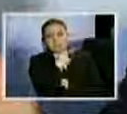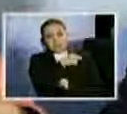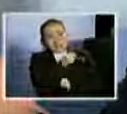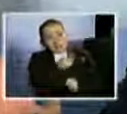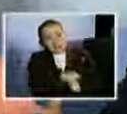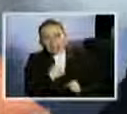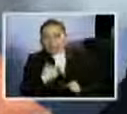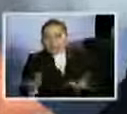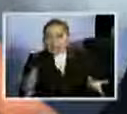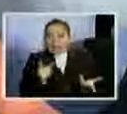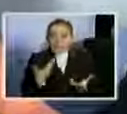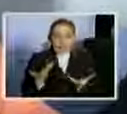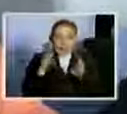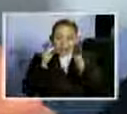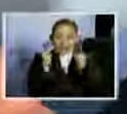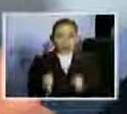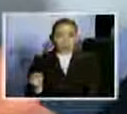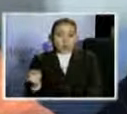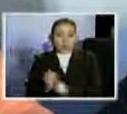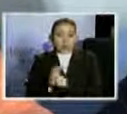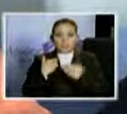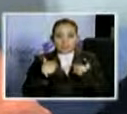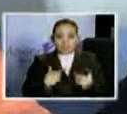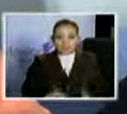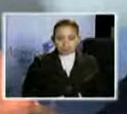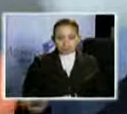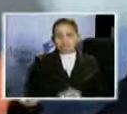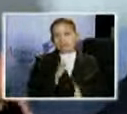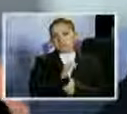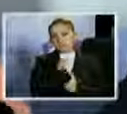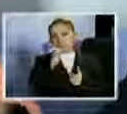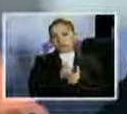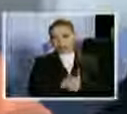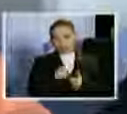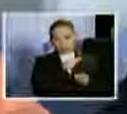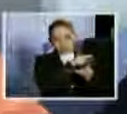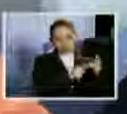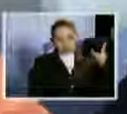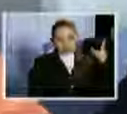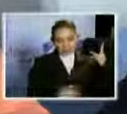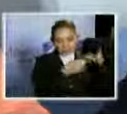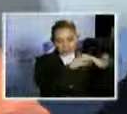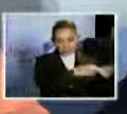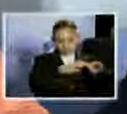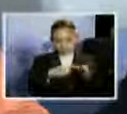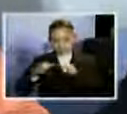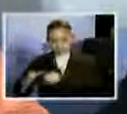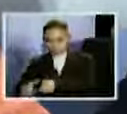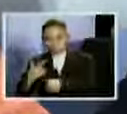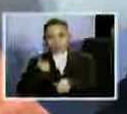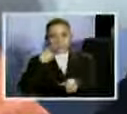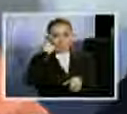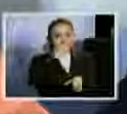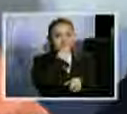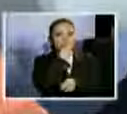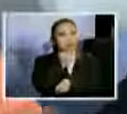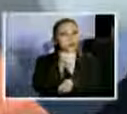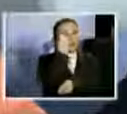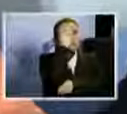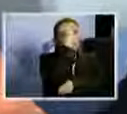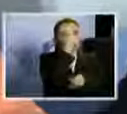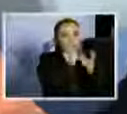lo que ellos van a considerar seguridad humana. Entonces, están los 3 paquetes. Simplemente para decir que por